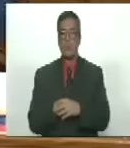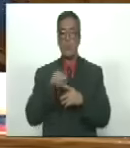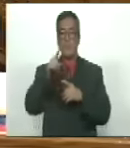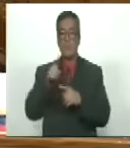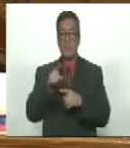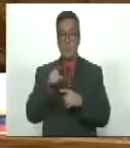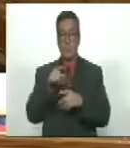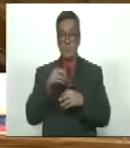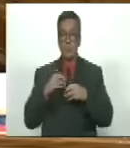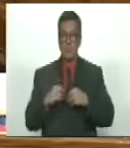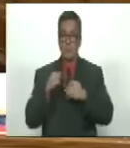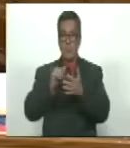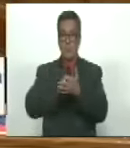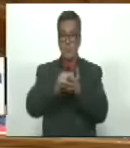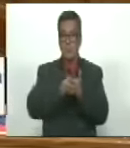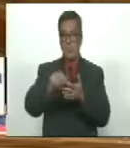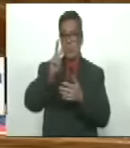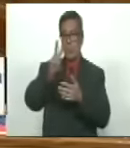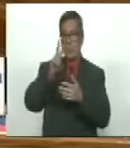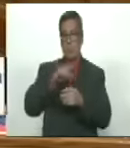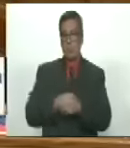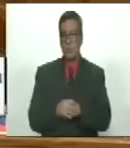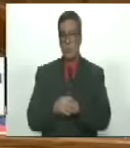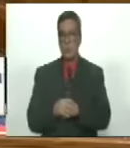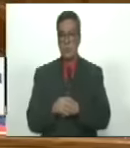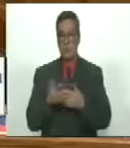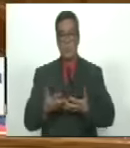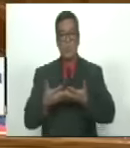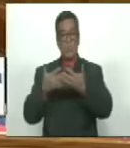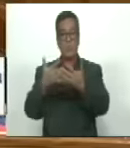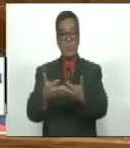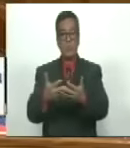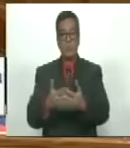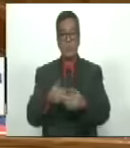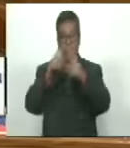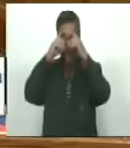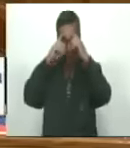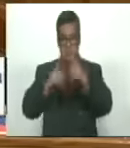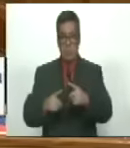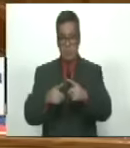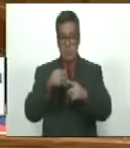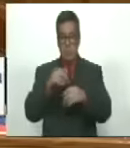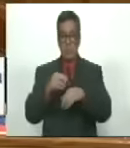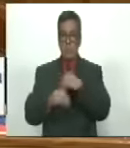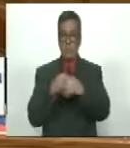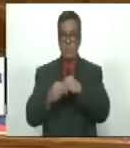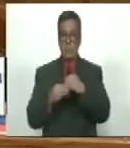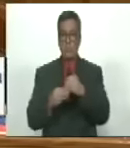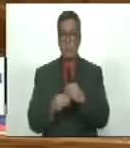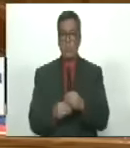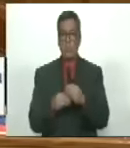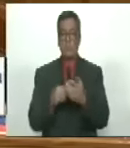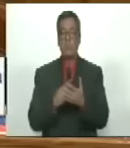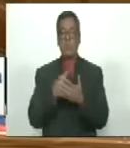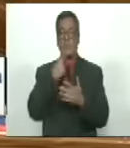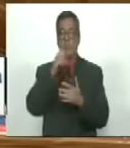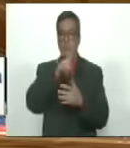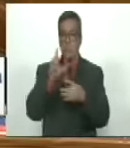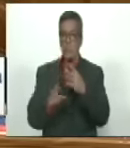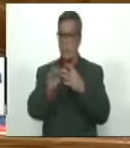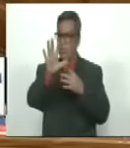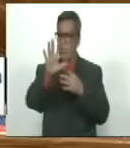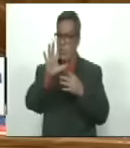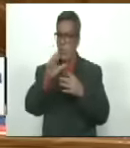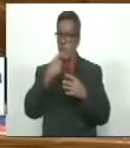sus finalidades, que es el artículo 2, otorgar una decisión soberana que fue planteada en las preguntas, en la quinta